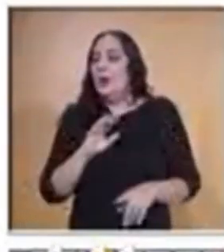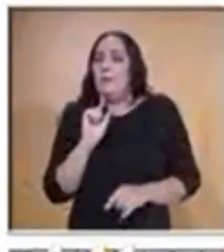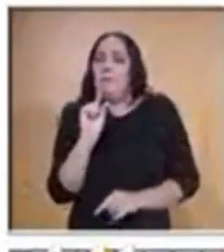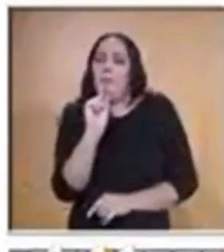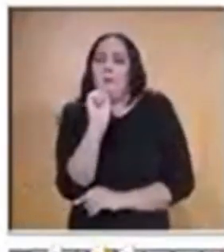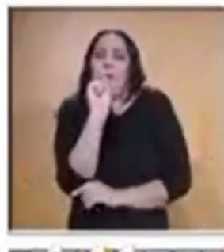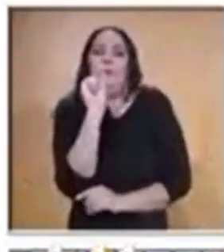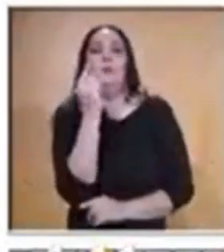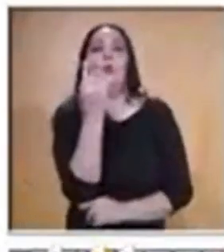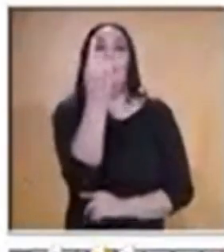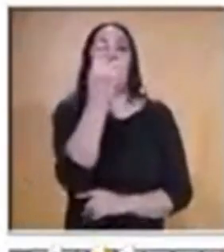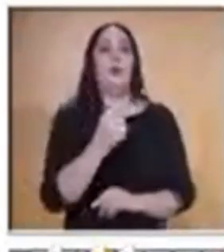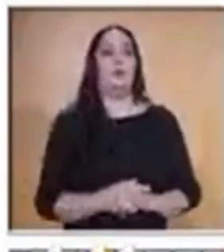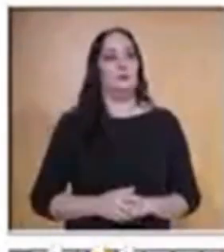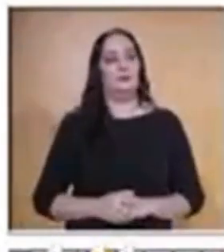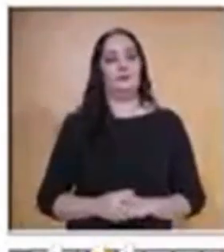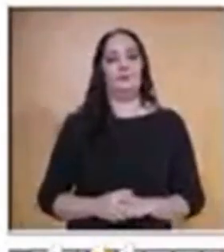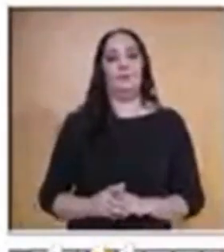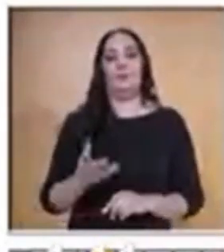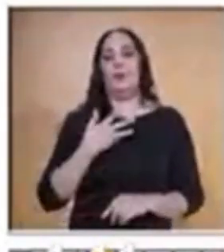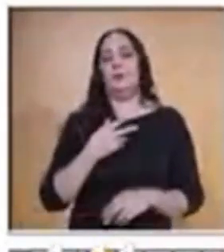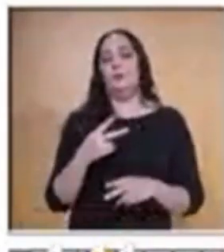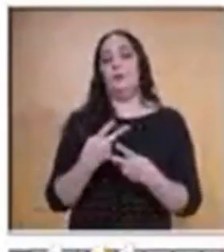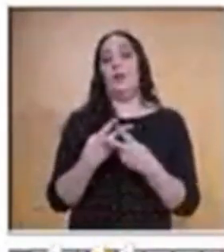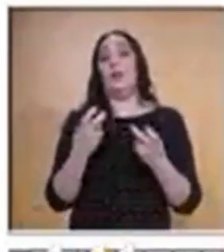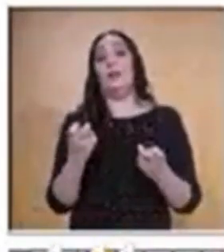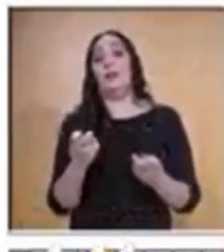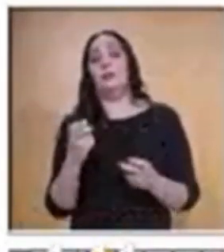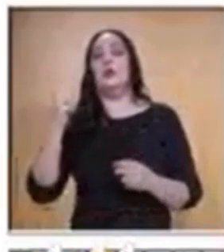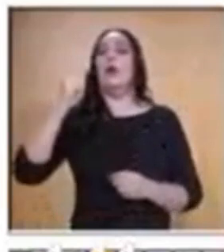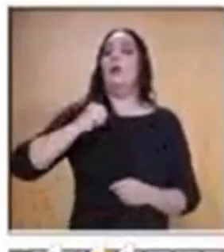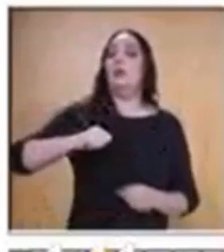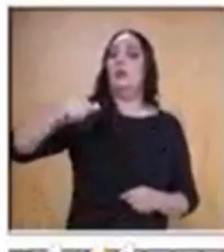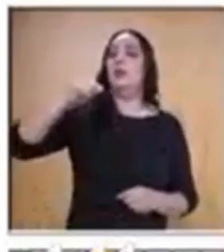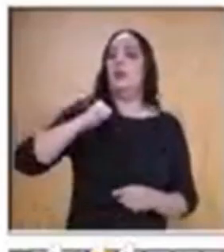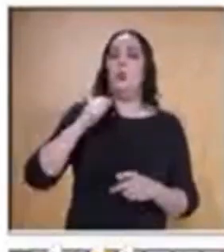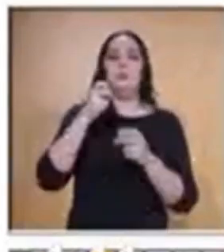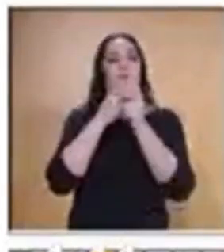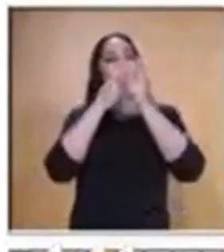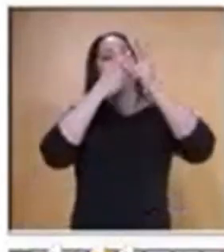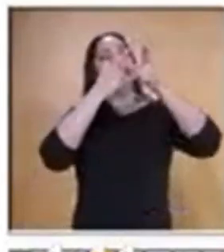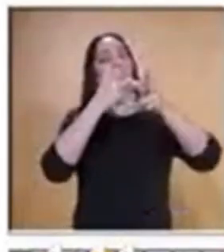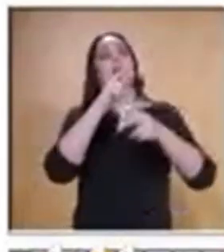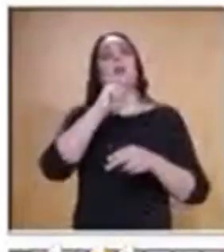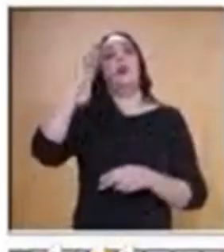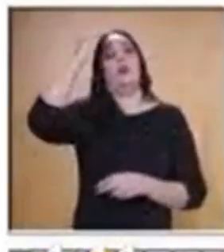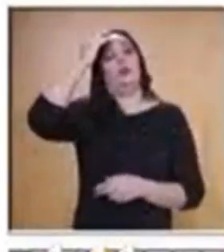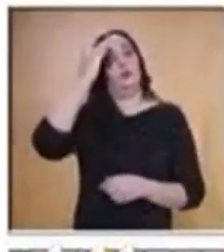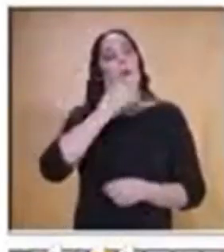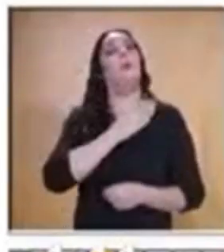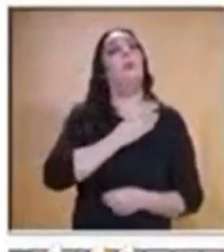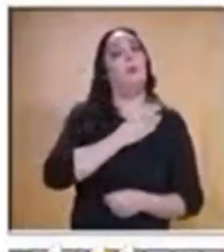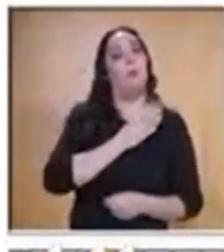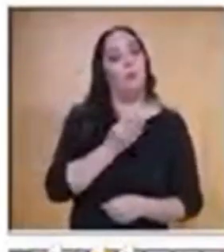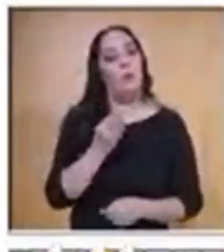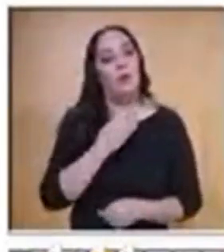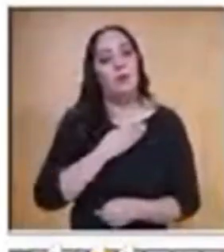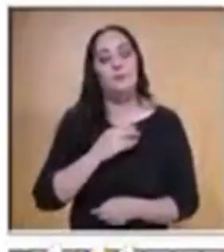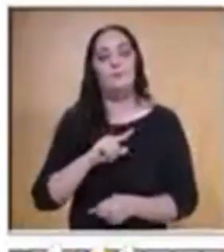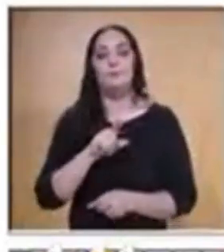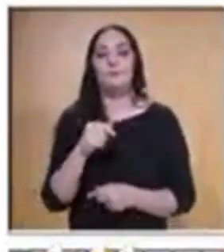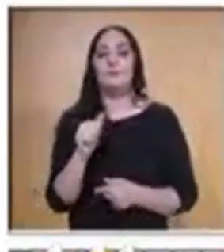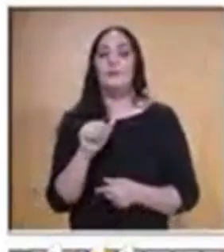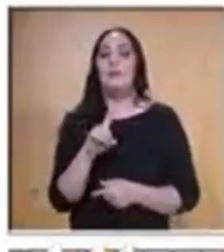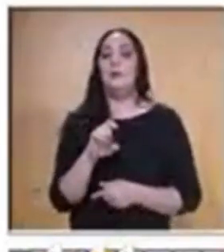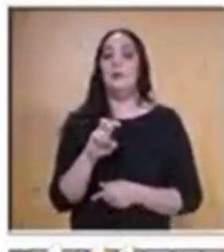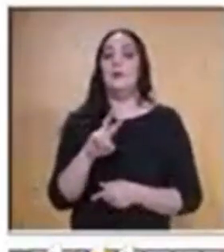¿verdad? Remarcamos adjetivos como antigua, sobresaliente, reconocida, piadosa. Y adverbios